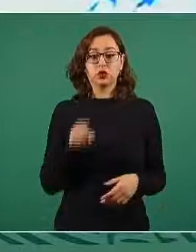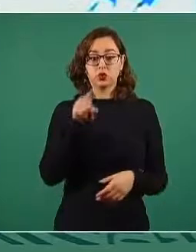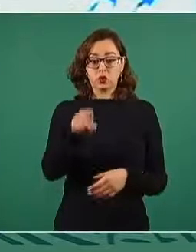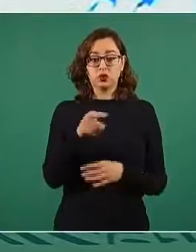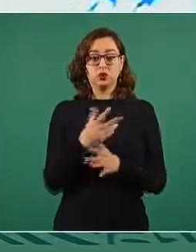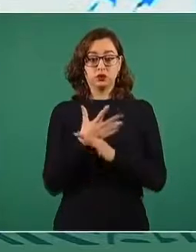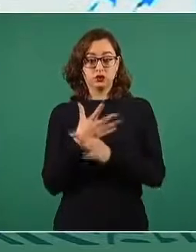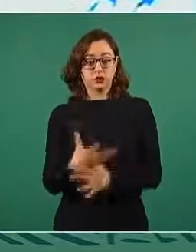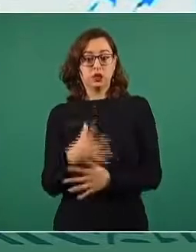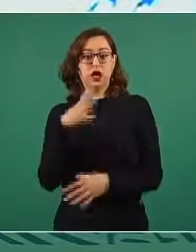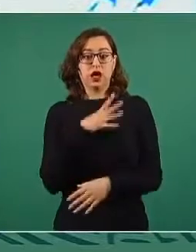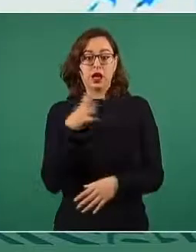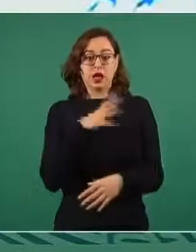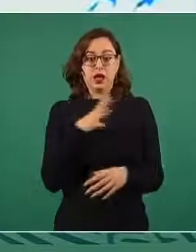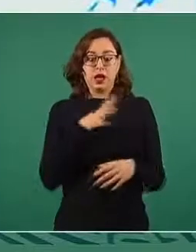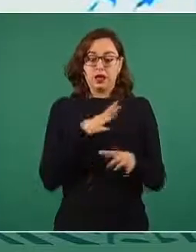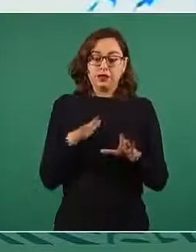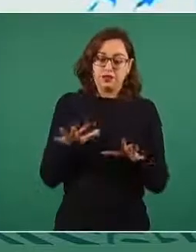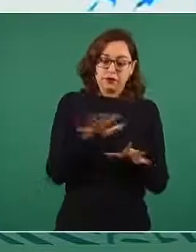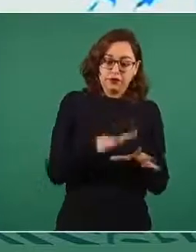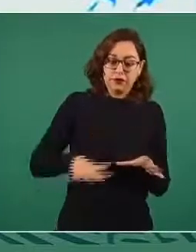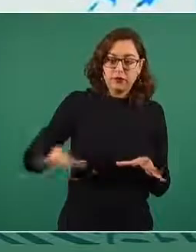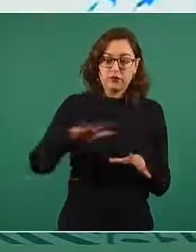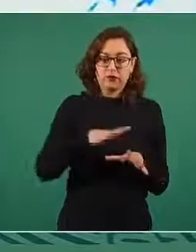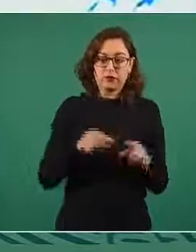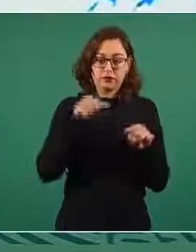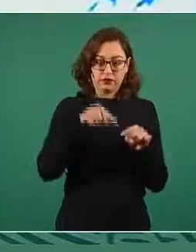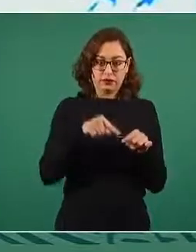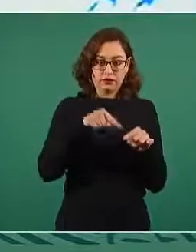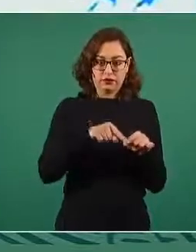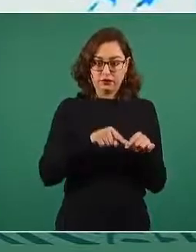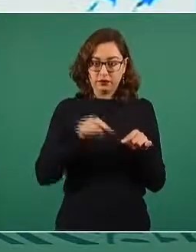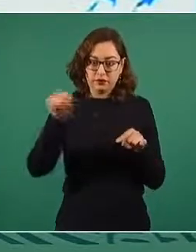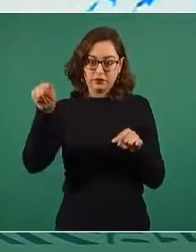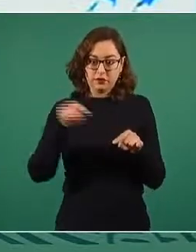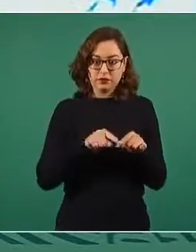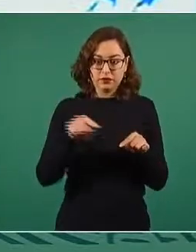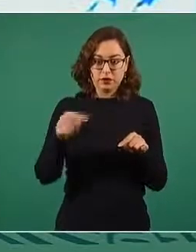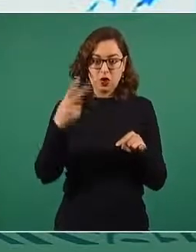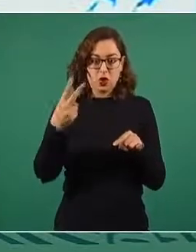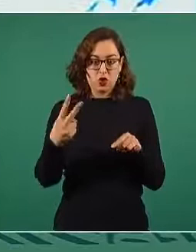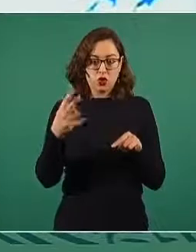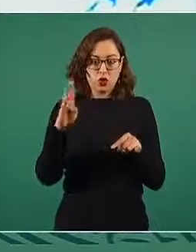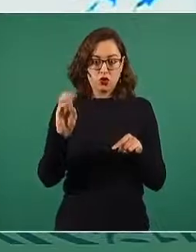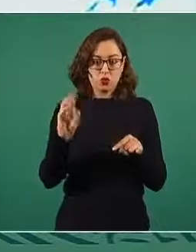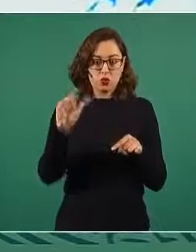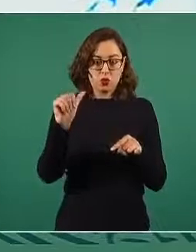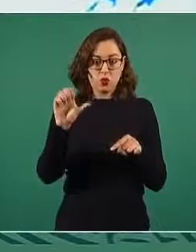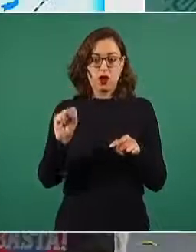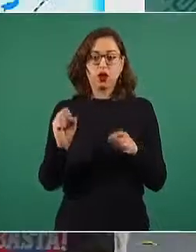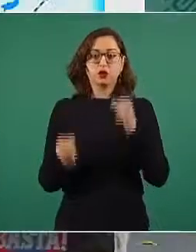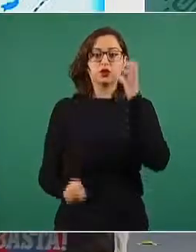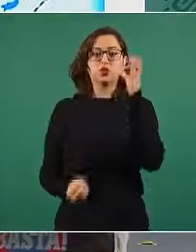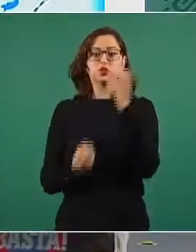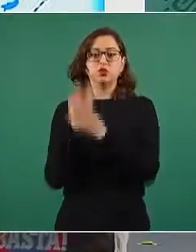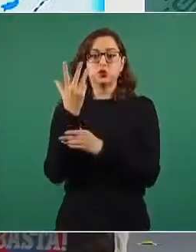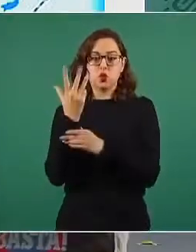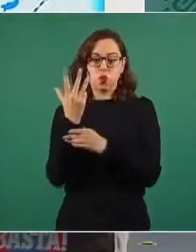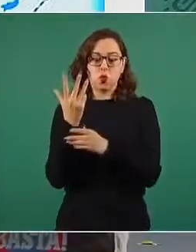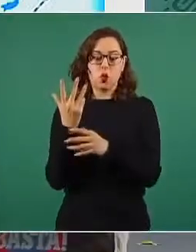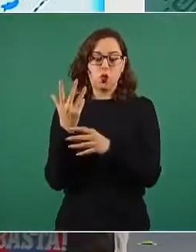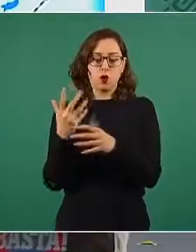Chontalpa a Dos Bocas. Dos Bocas está aquí, la nueva refinería. Entonces vamos a construir este ramal.